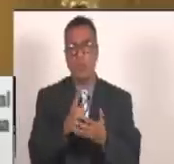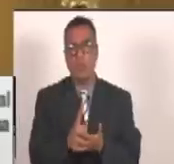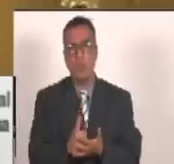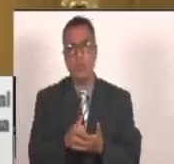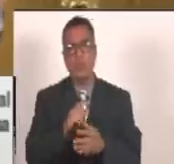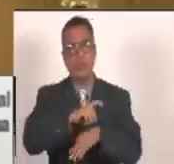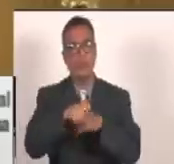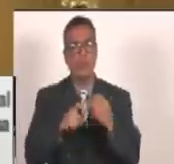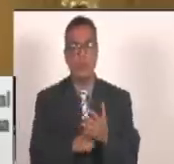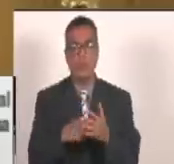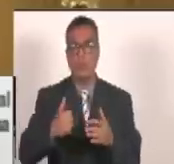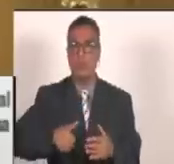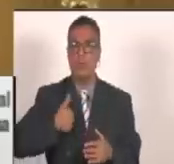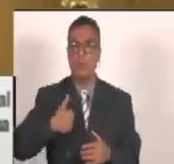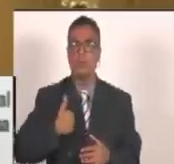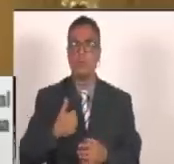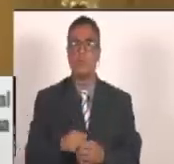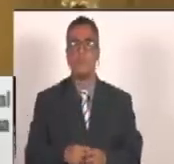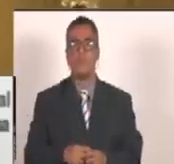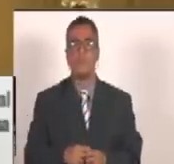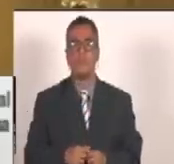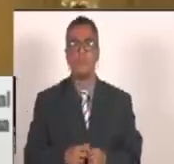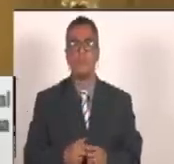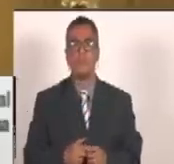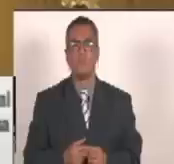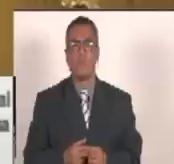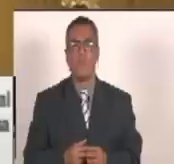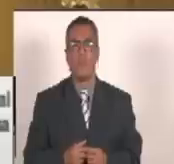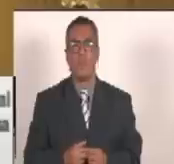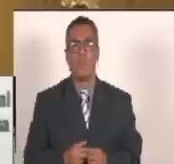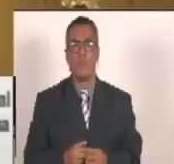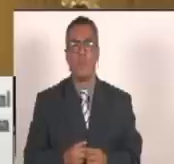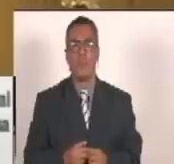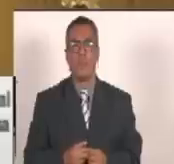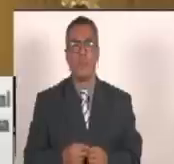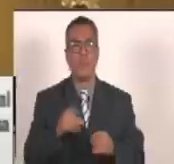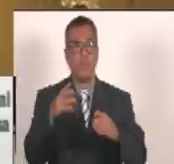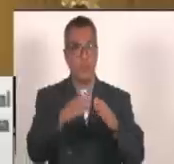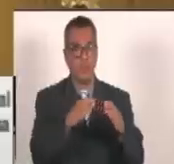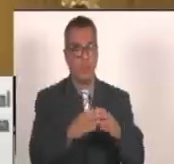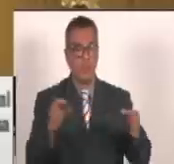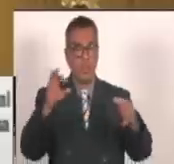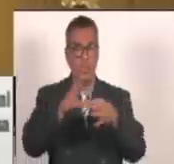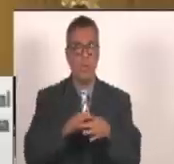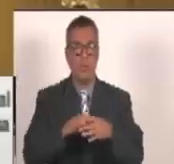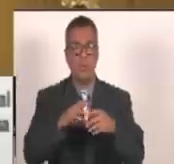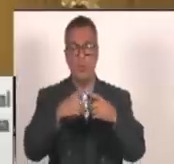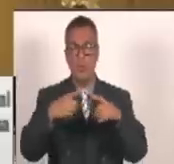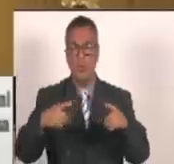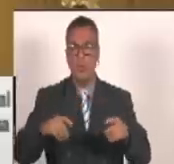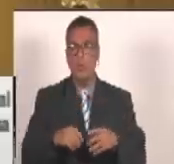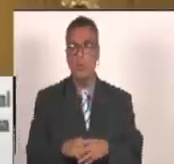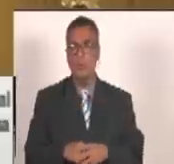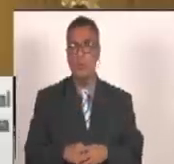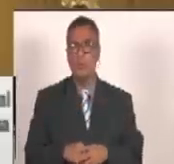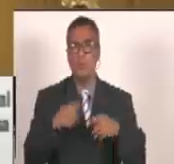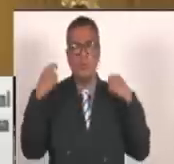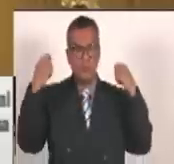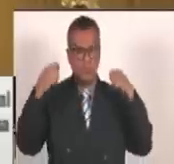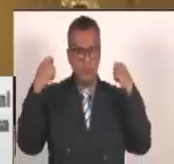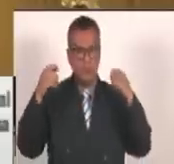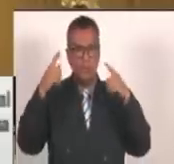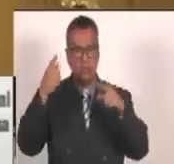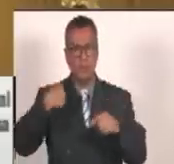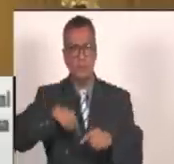de absoluto provecho. Desde la fracción de la Alianza Democrática